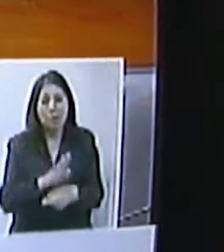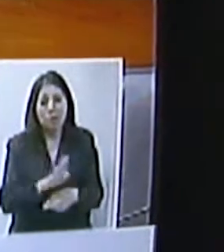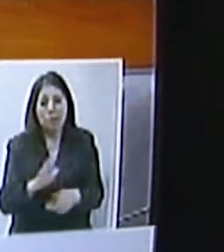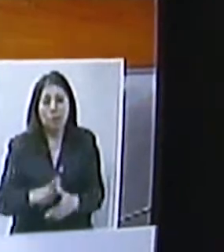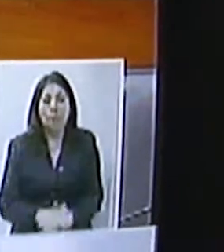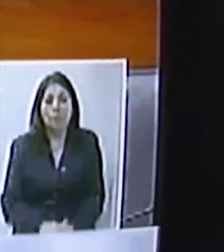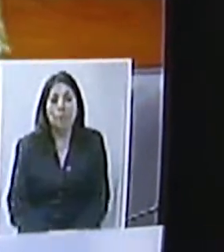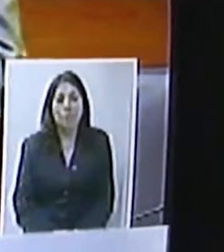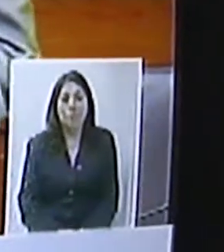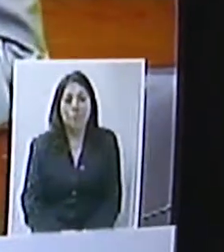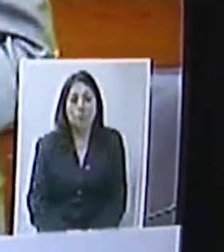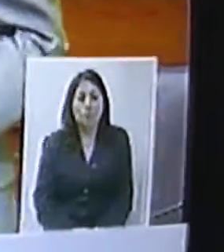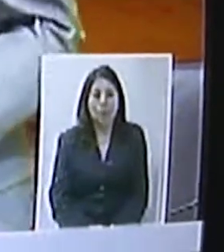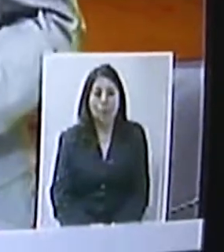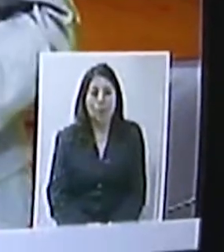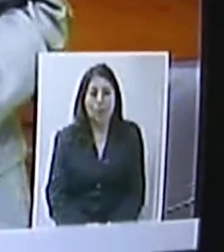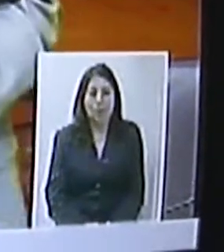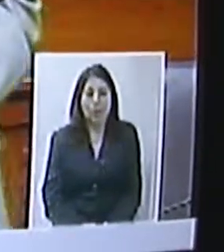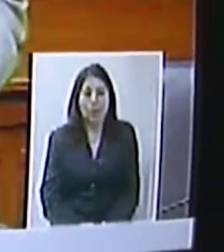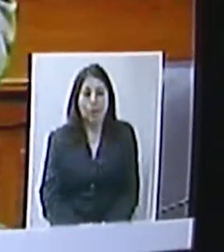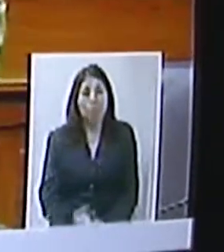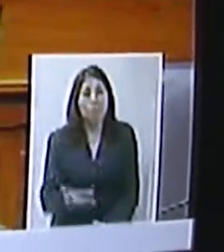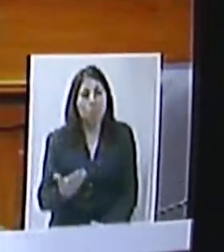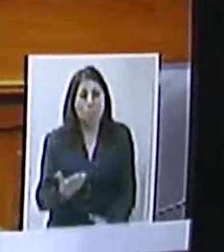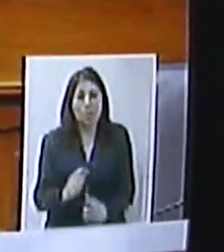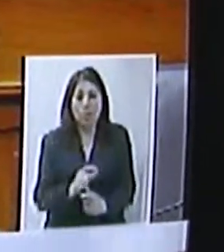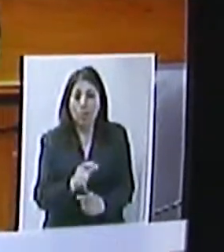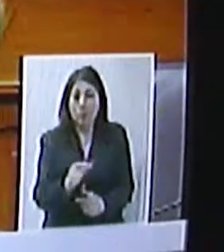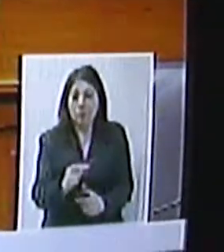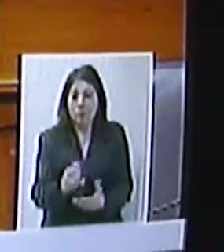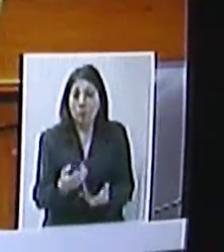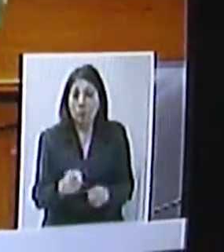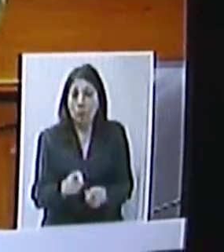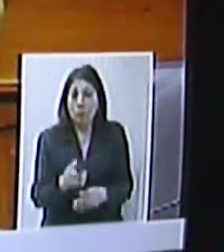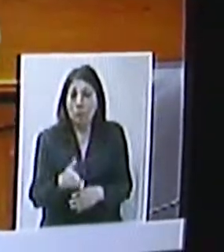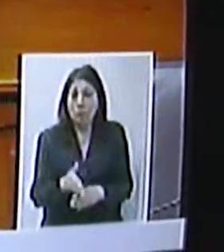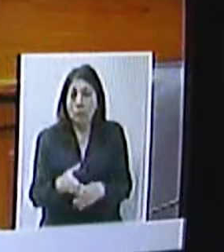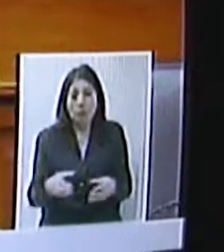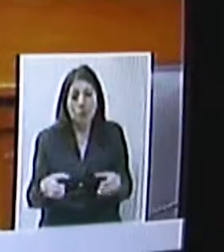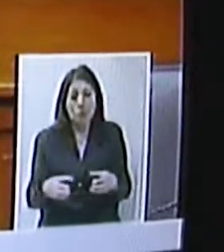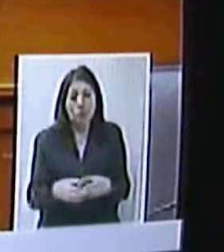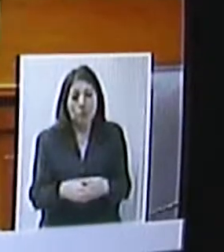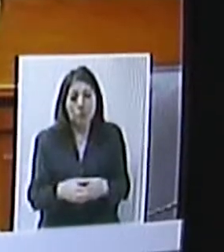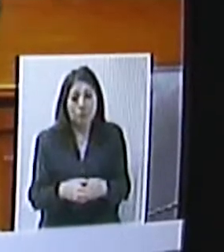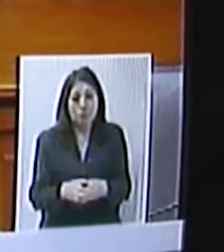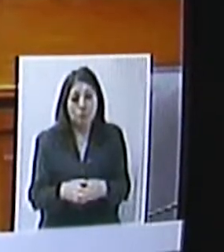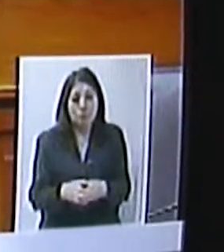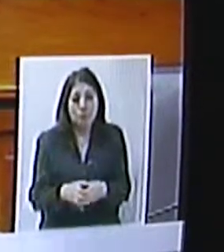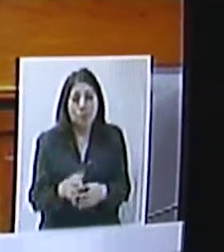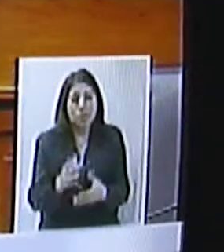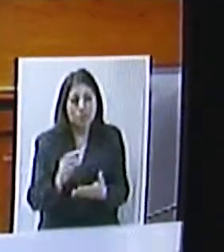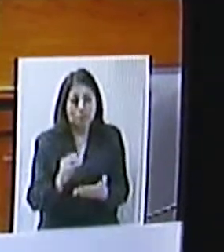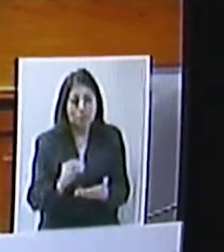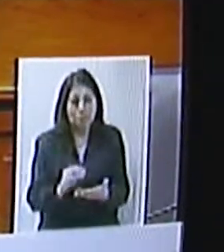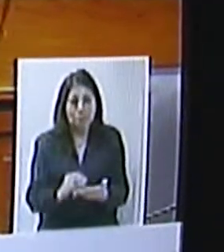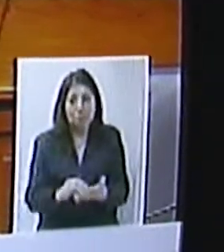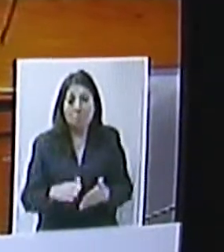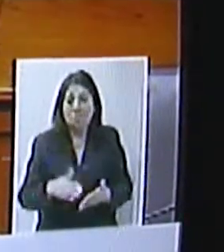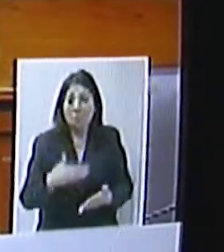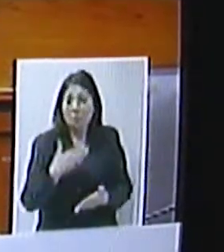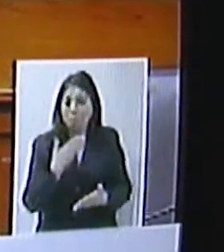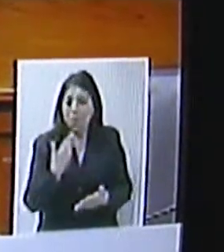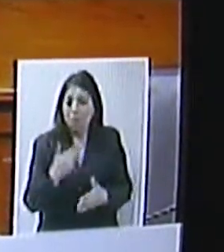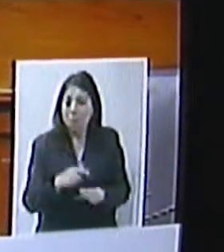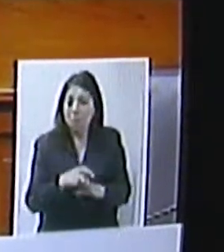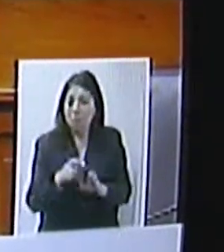ellos. Por eso, señor presidente, pido a los congresistas, cuando llegue a la comisión, se consensúe, se pueda mejorar